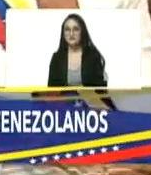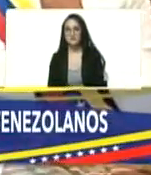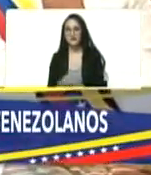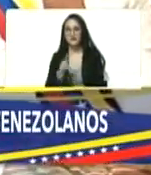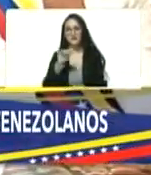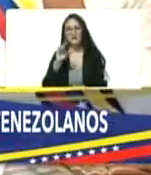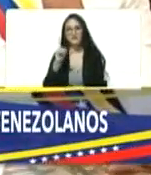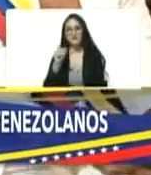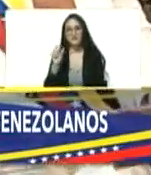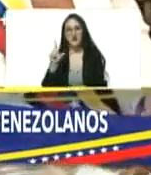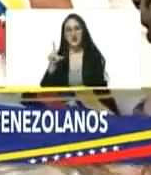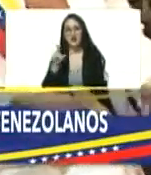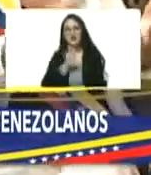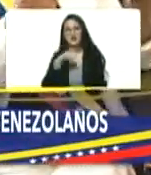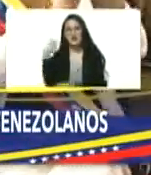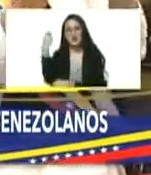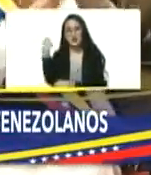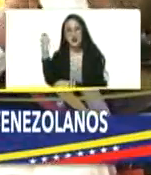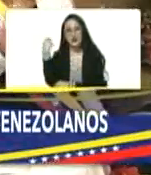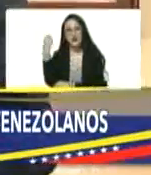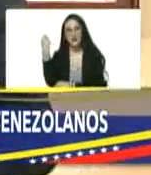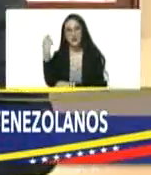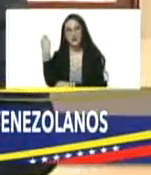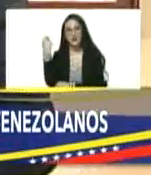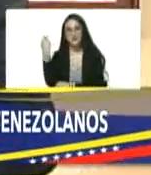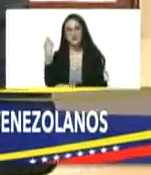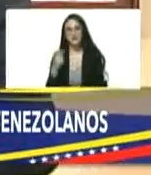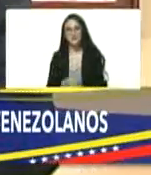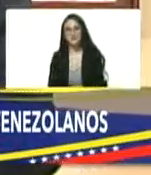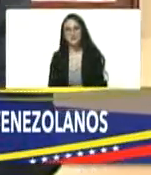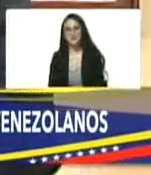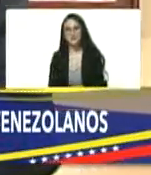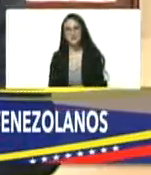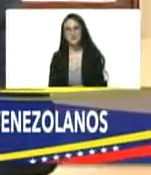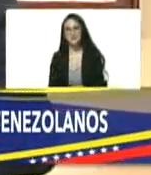Vidal Colmenares, del llano venezolano.